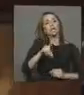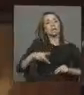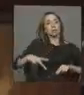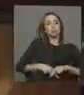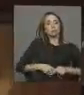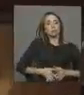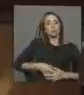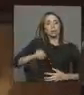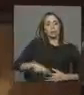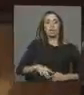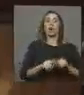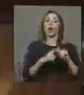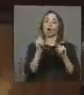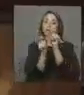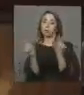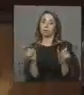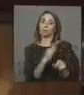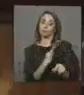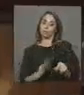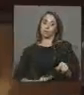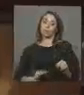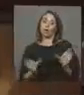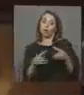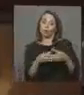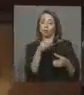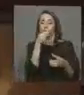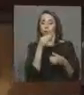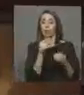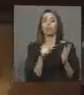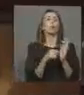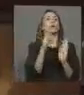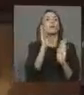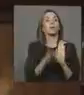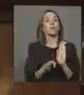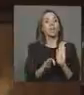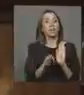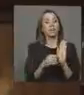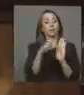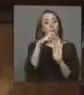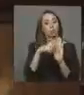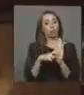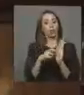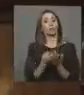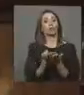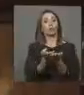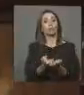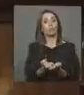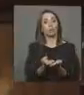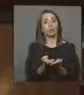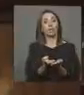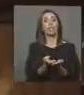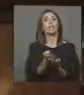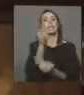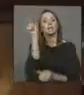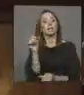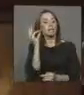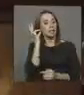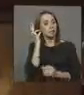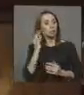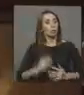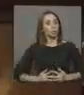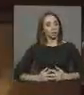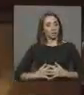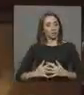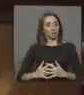en vez de proponer la interrupción del embarazo en las causales que indica la iniciativa, debiera proponer en su reemplazo la contención, protección y ayuda